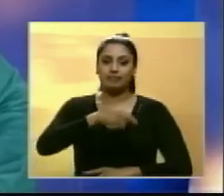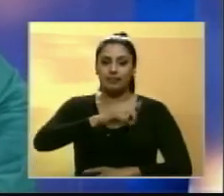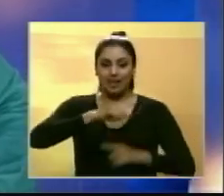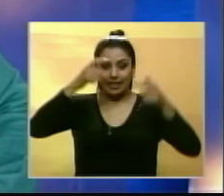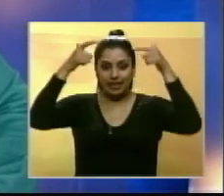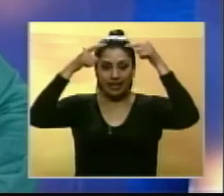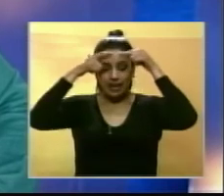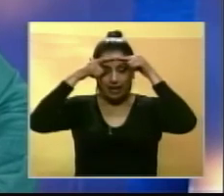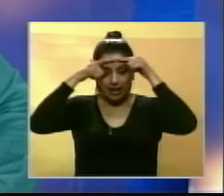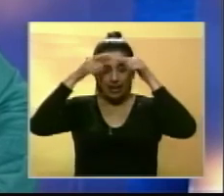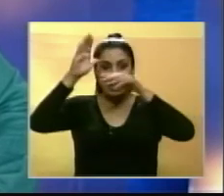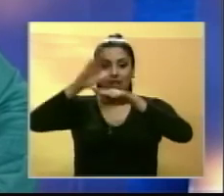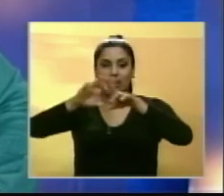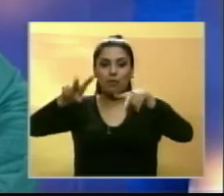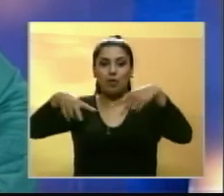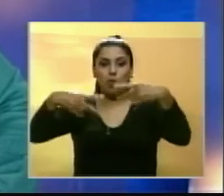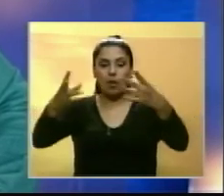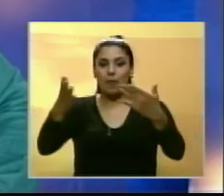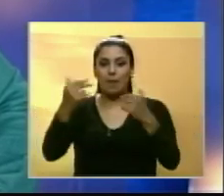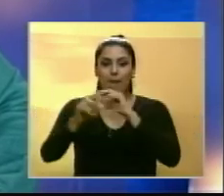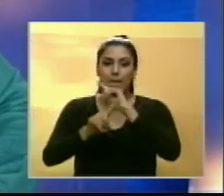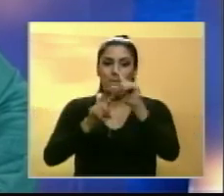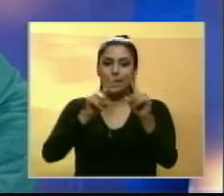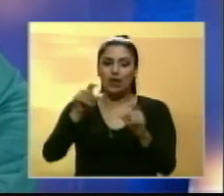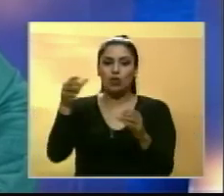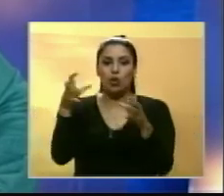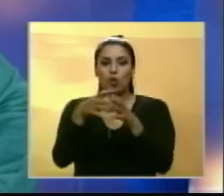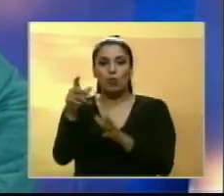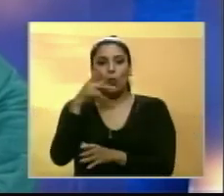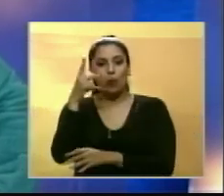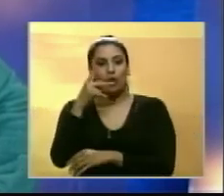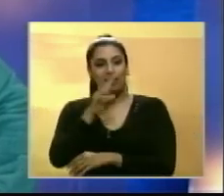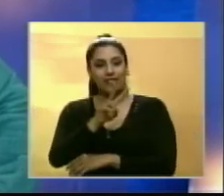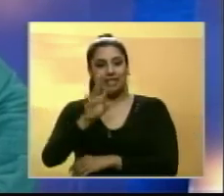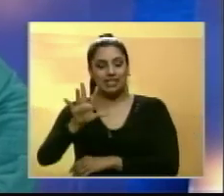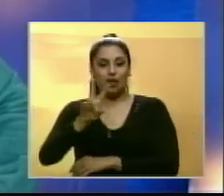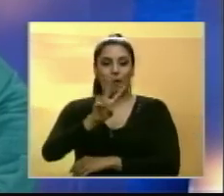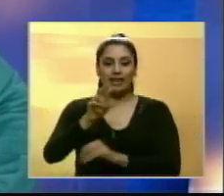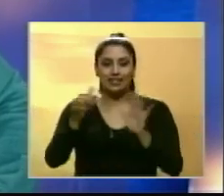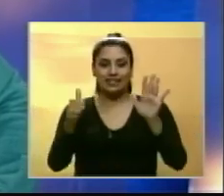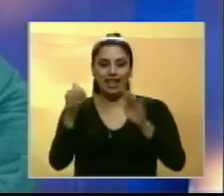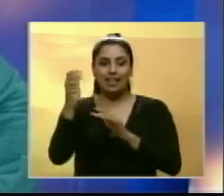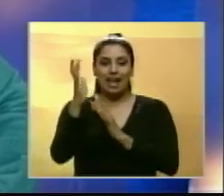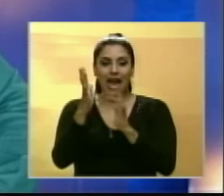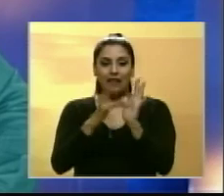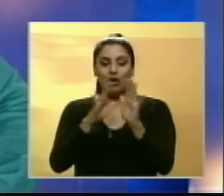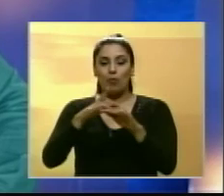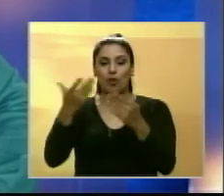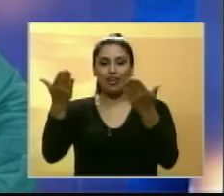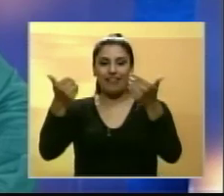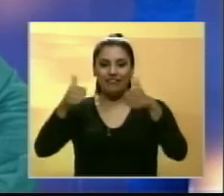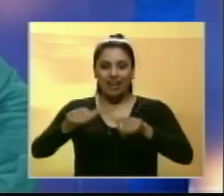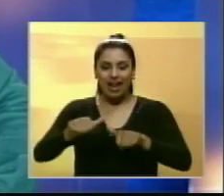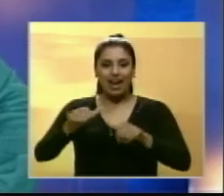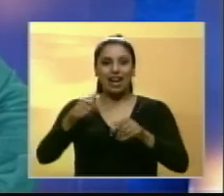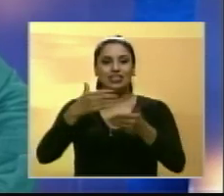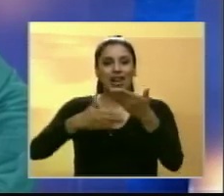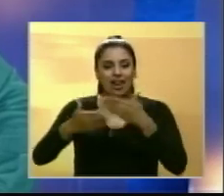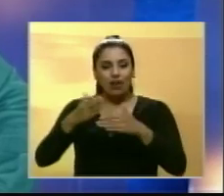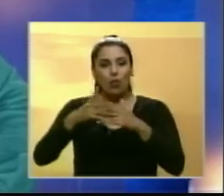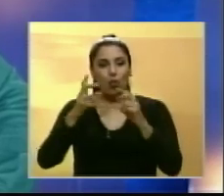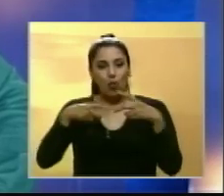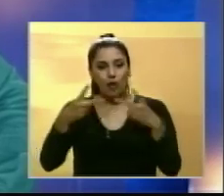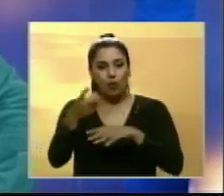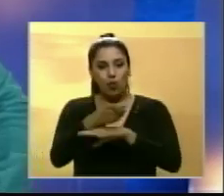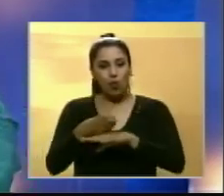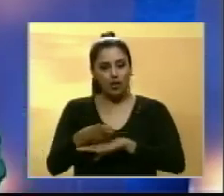Felipe VI convocó a una nueva ronda de consultas con los partidos políticos para el 25 y 26 de abril, tras el fracaso de las negociaciones del PSOE para formar un